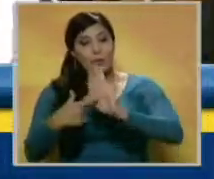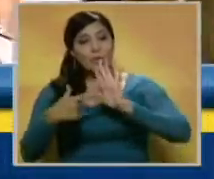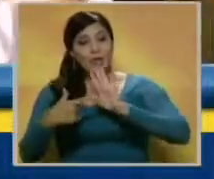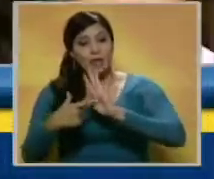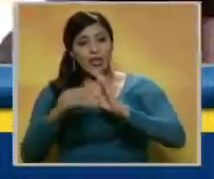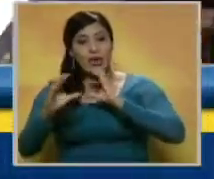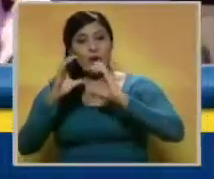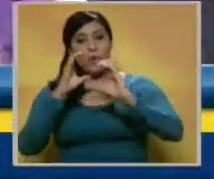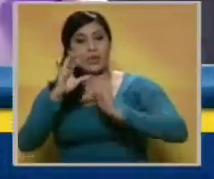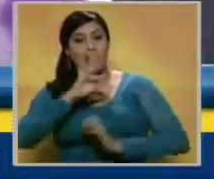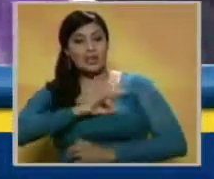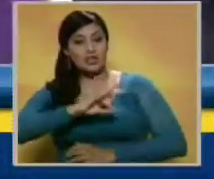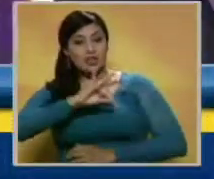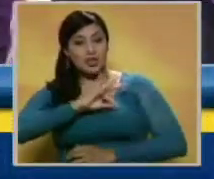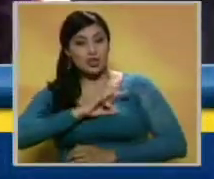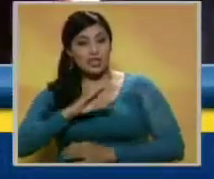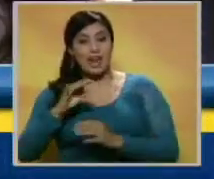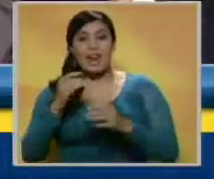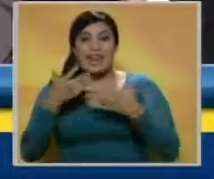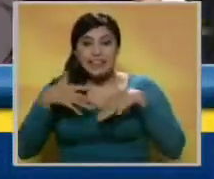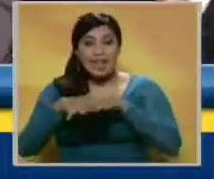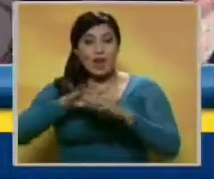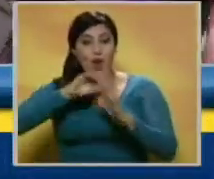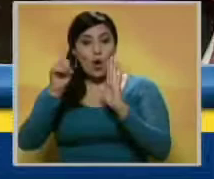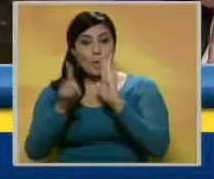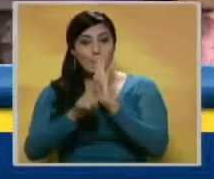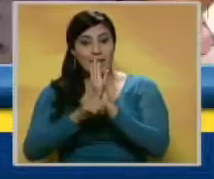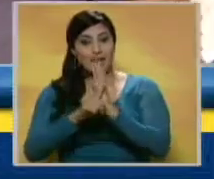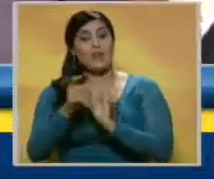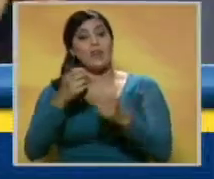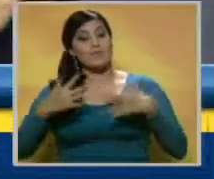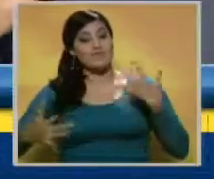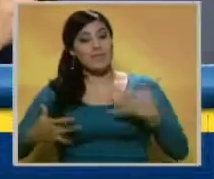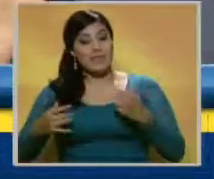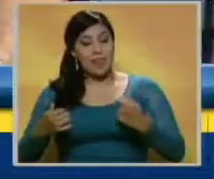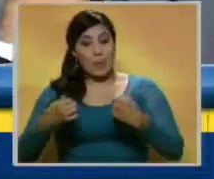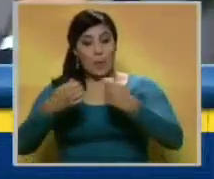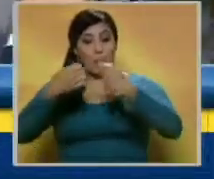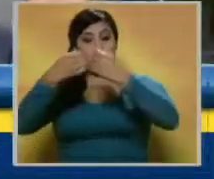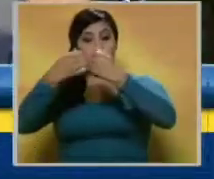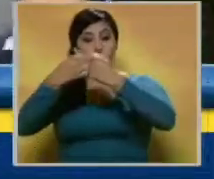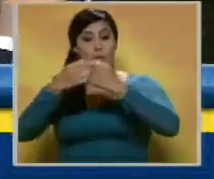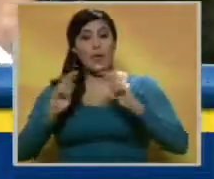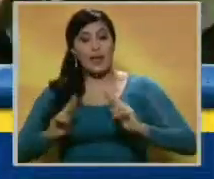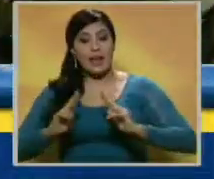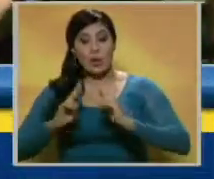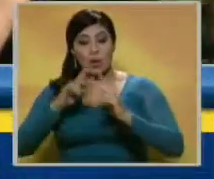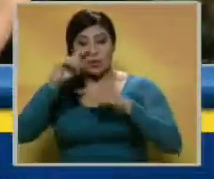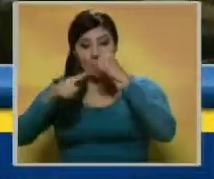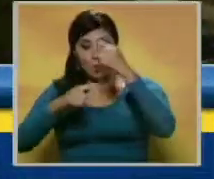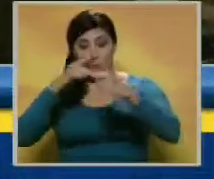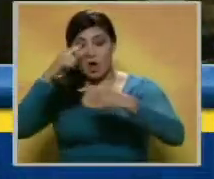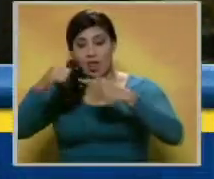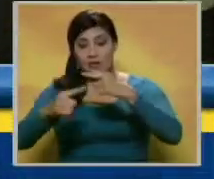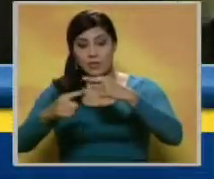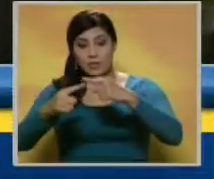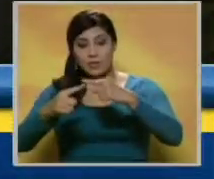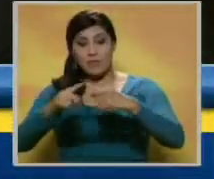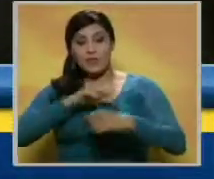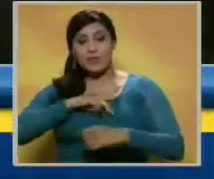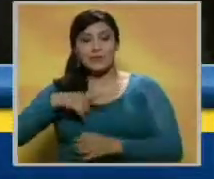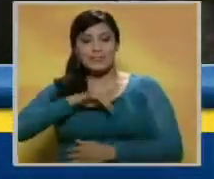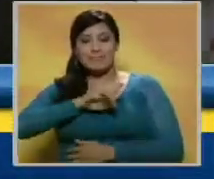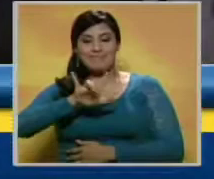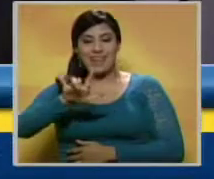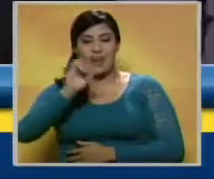los comunicadores sociales que son integrales. Un emotivo brindis dio inicio al esperado encuentro anual. Nuestro